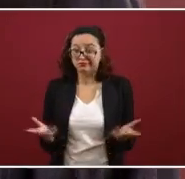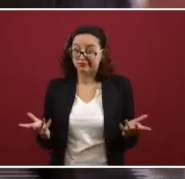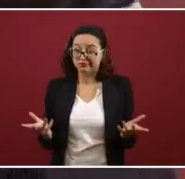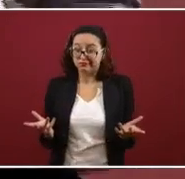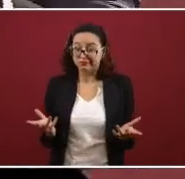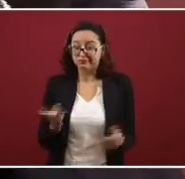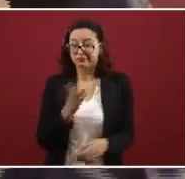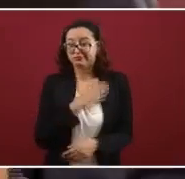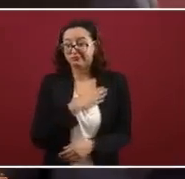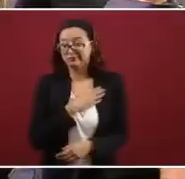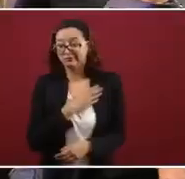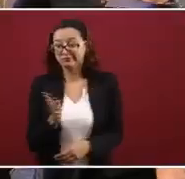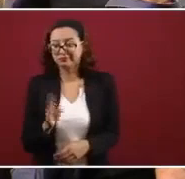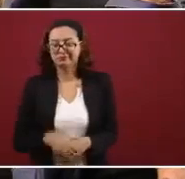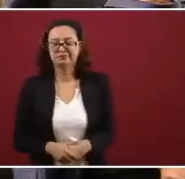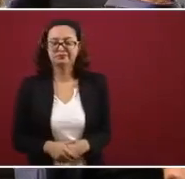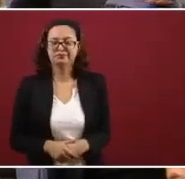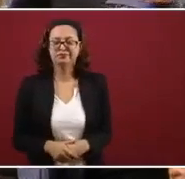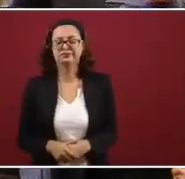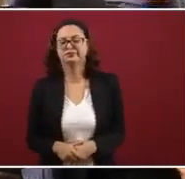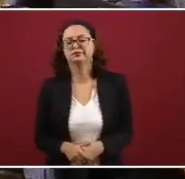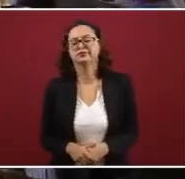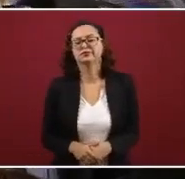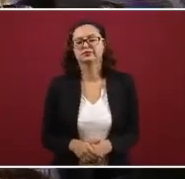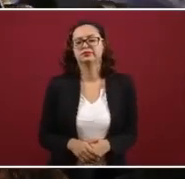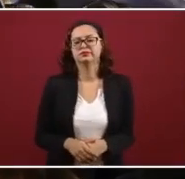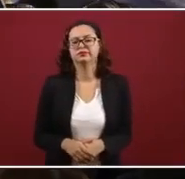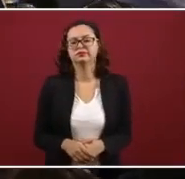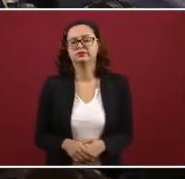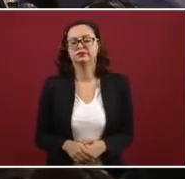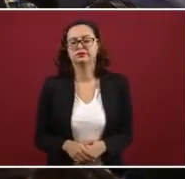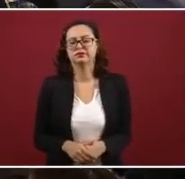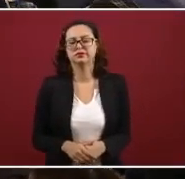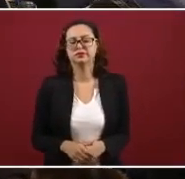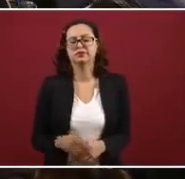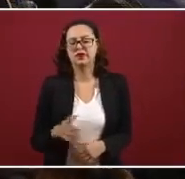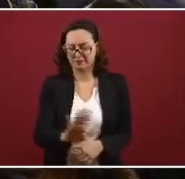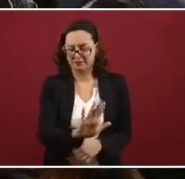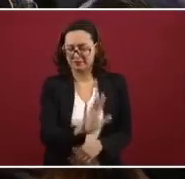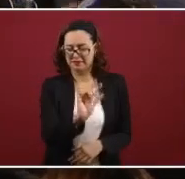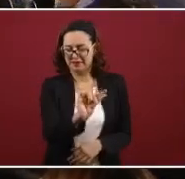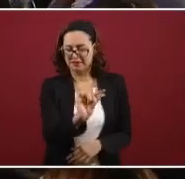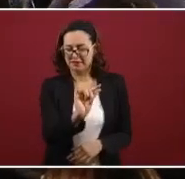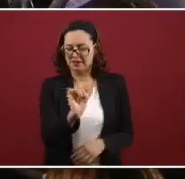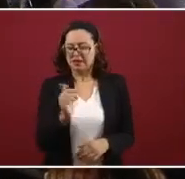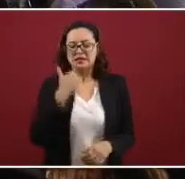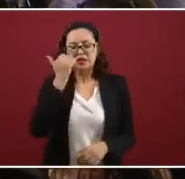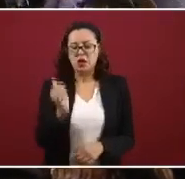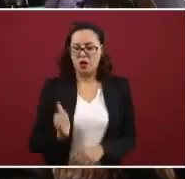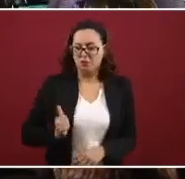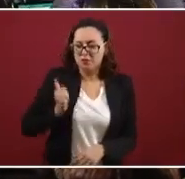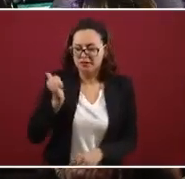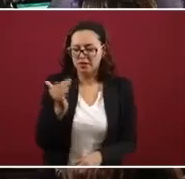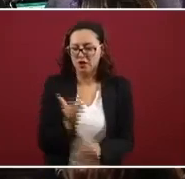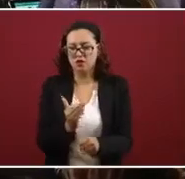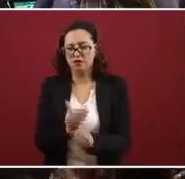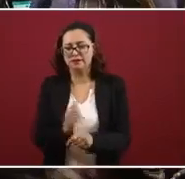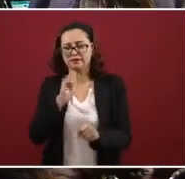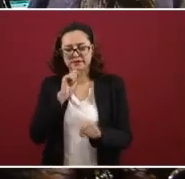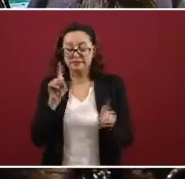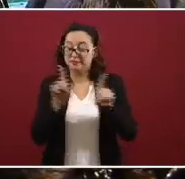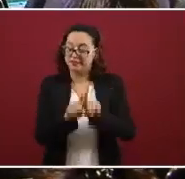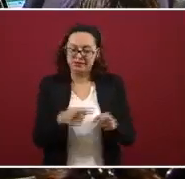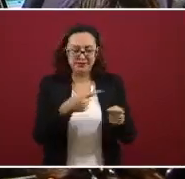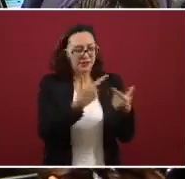Bueno, pero eso es un asunto. Señor presidente, la otra… Pero, ¿saben? Quiero aprovechar también, porque estos